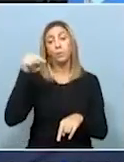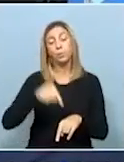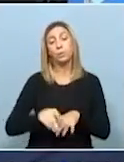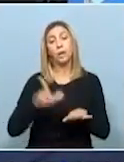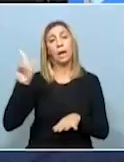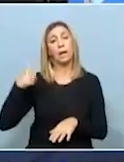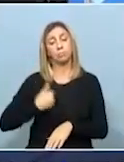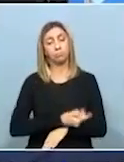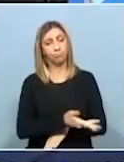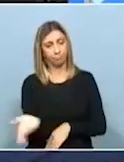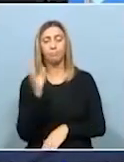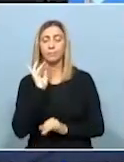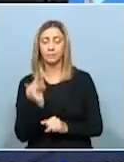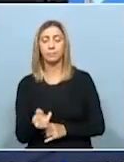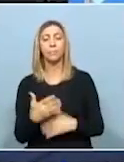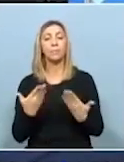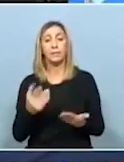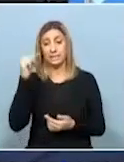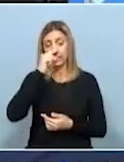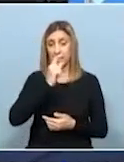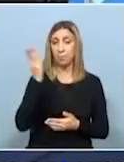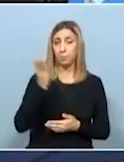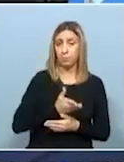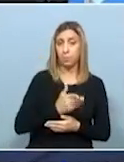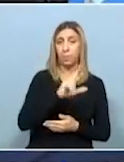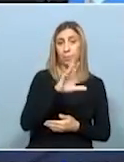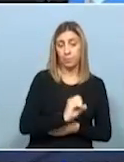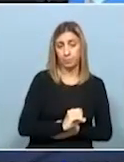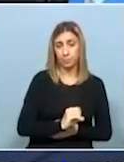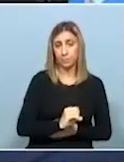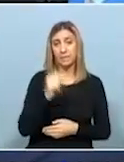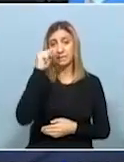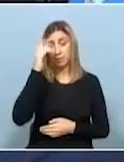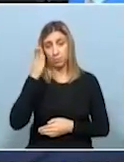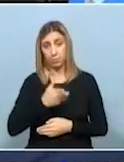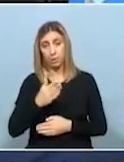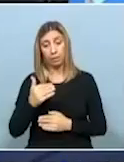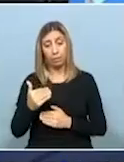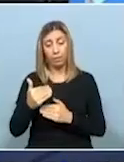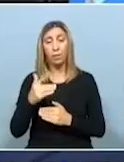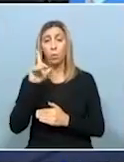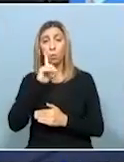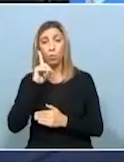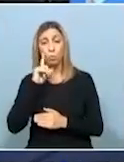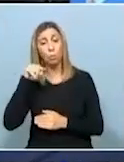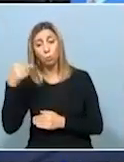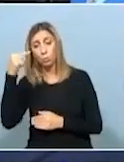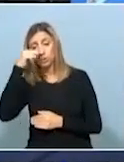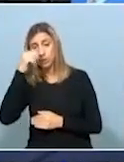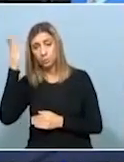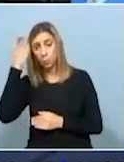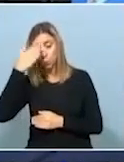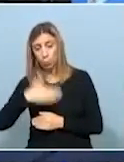pasando en la República Argentina por supuesto entonces 7% en marzo el 7% restante en julio y el último